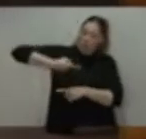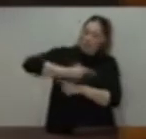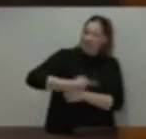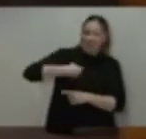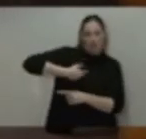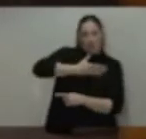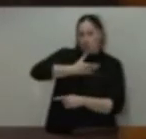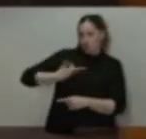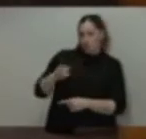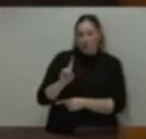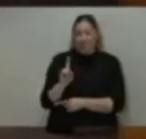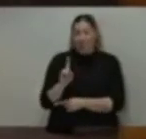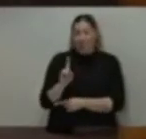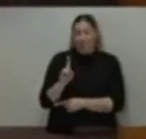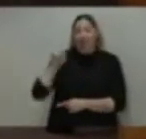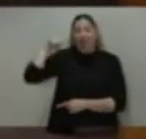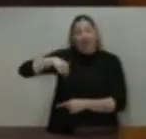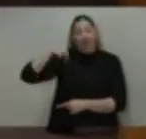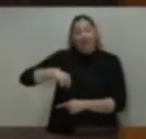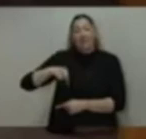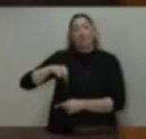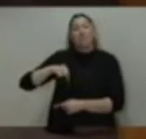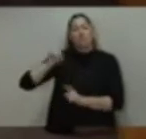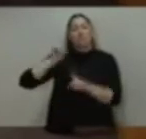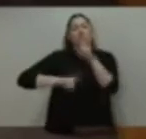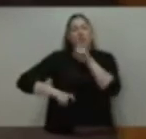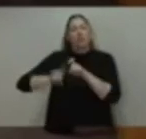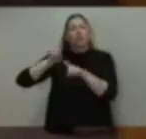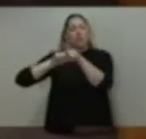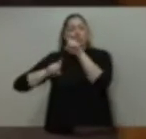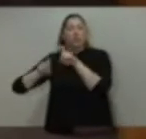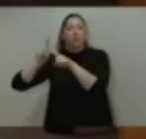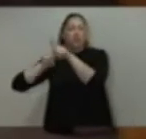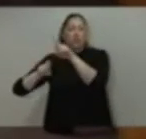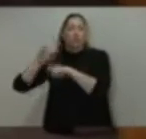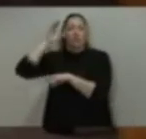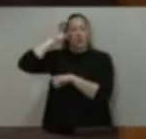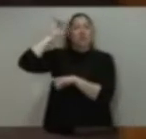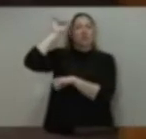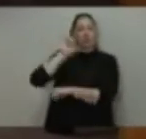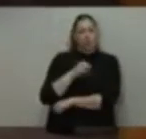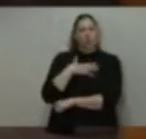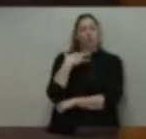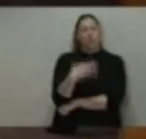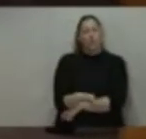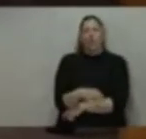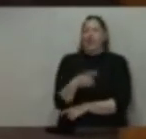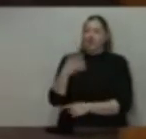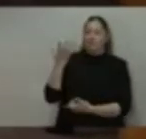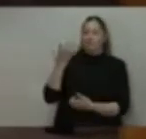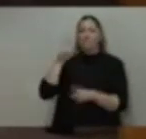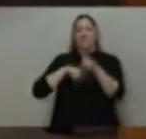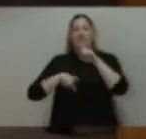pueden darse preguntas. Voy terminando, señor presidente. Aquí puede escuchar usted preguntas ingenuas,